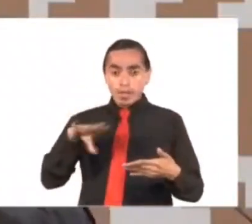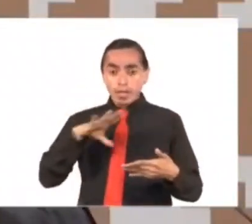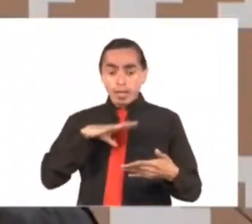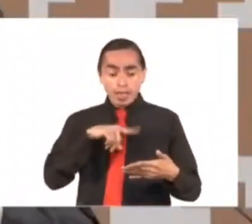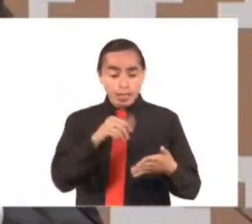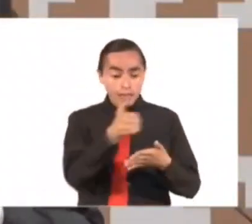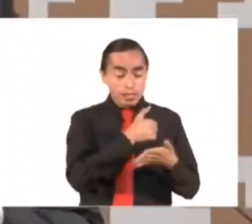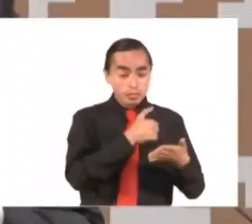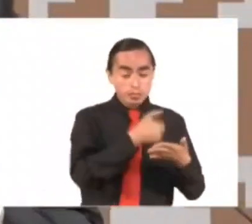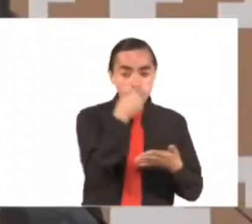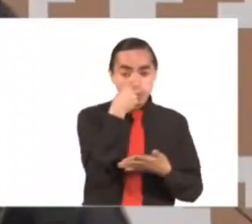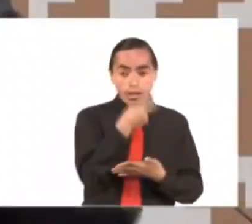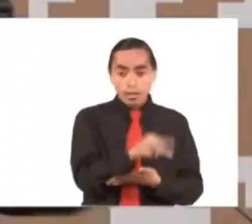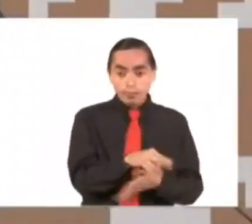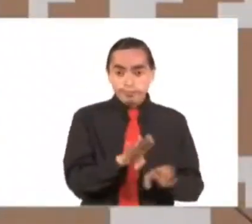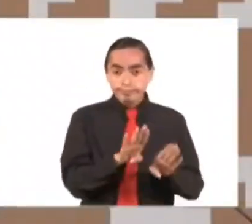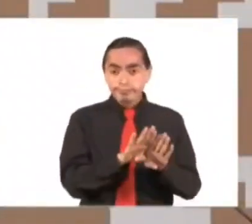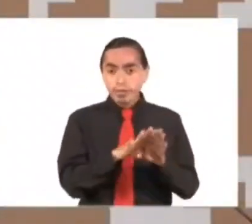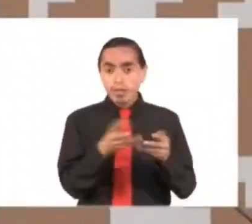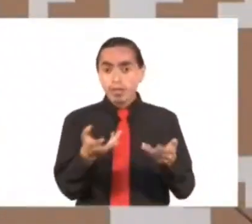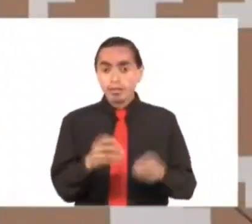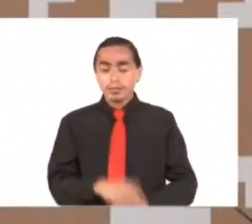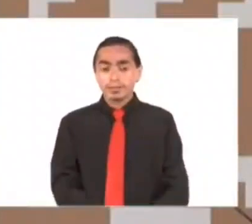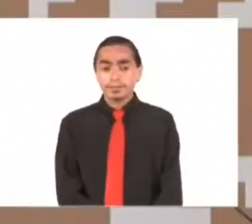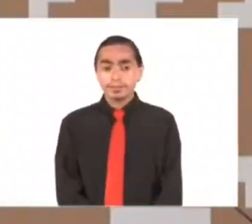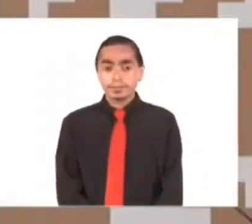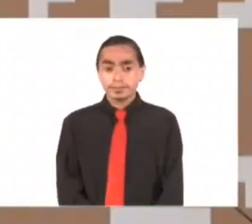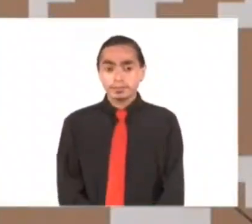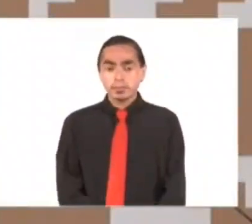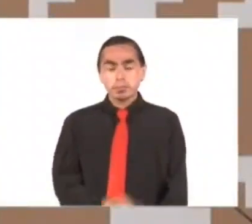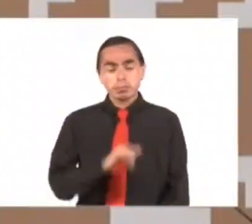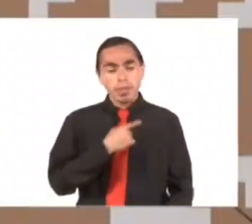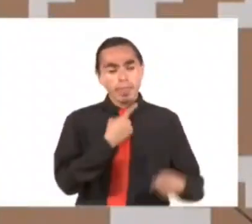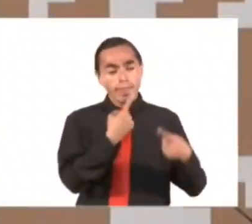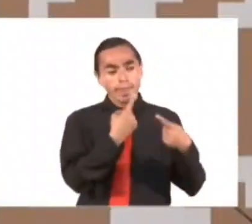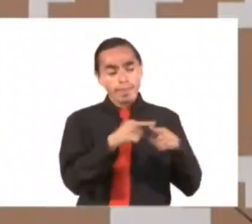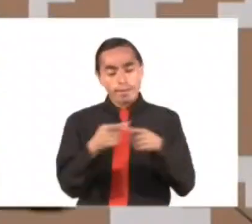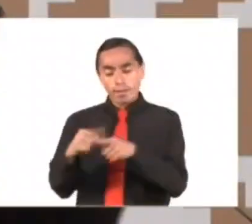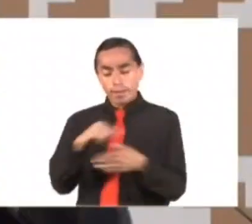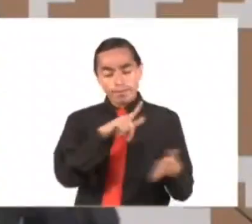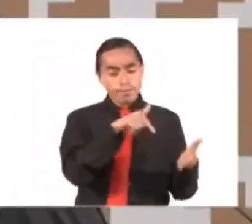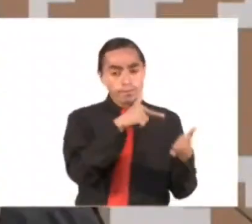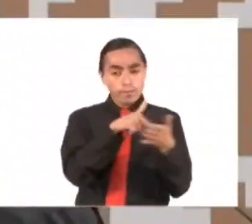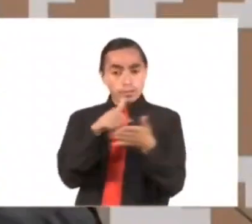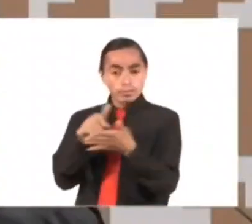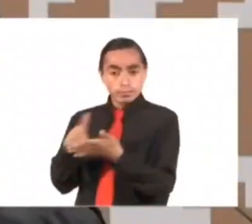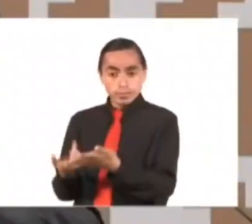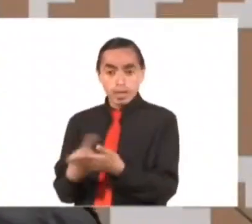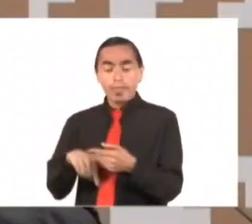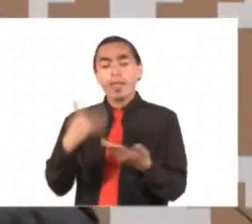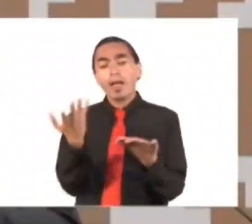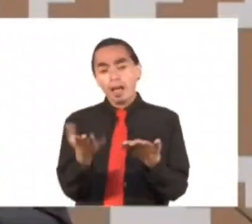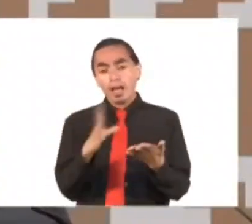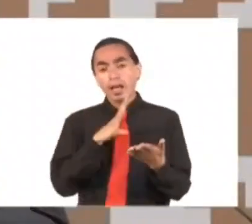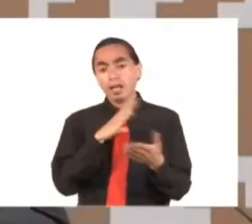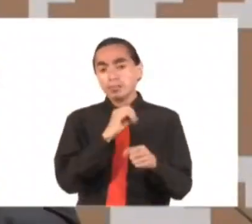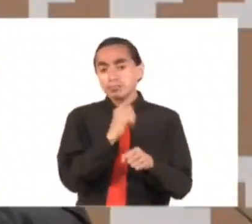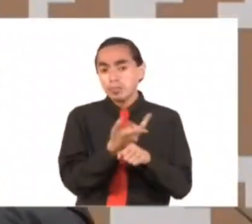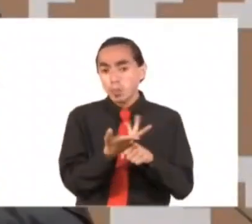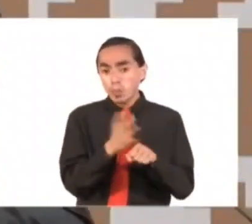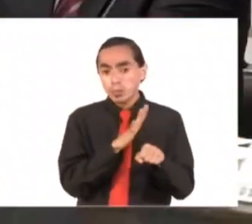en la Ciudad de México, la encontraremos en muchos lados. La encontraremos en la